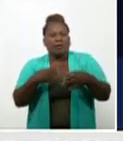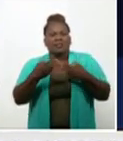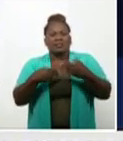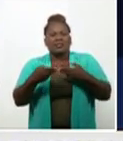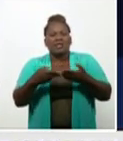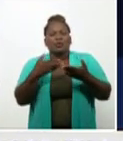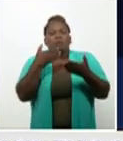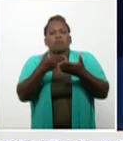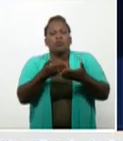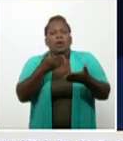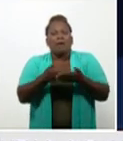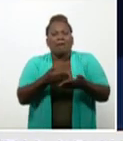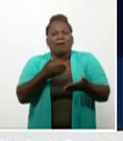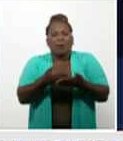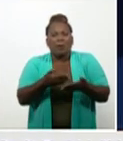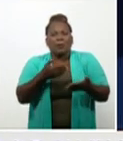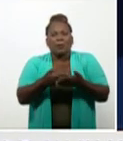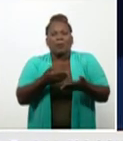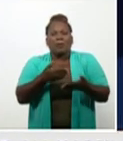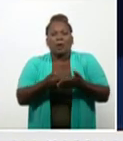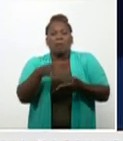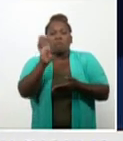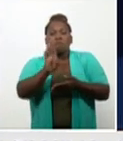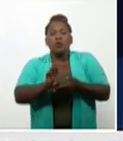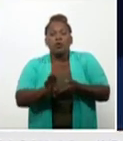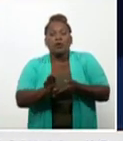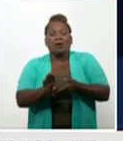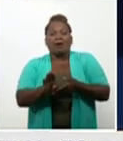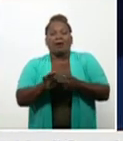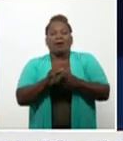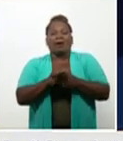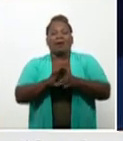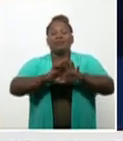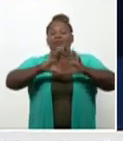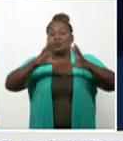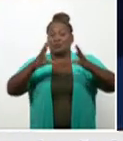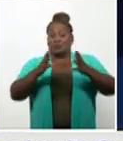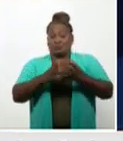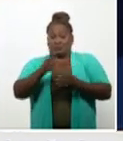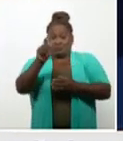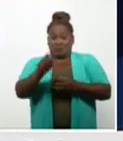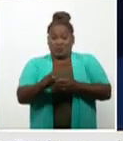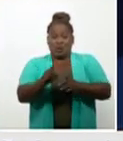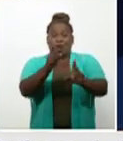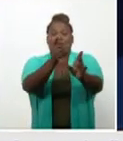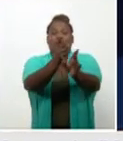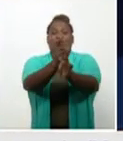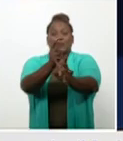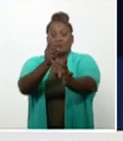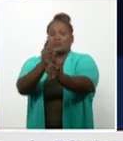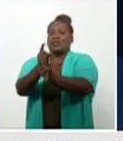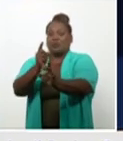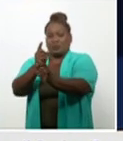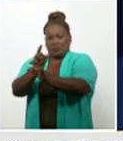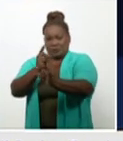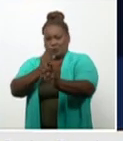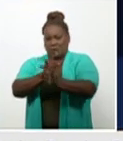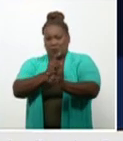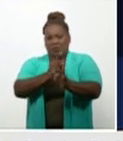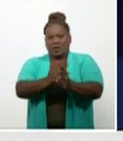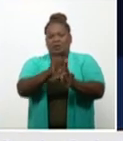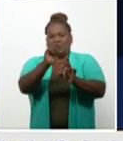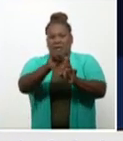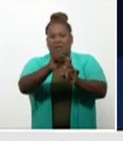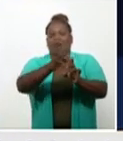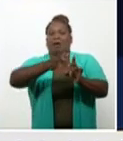pruebas de biología molecular, en todos los que tuvieron contacto en esos 14 días